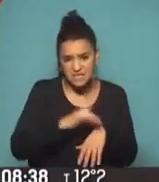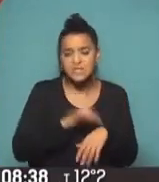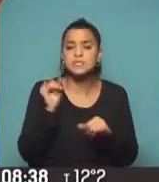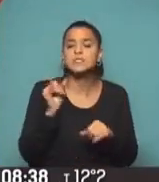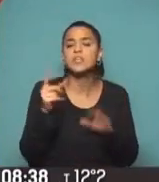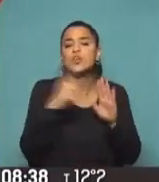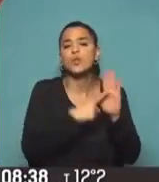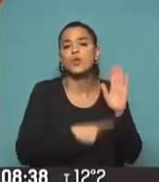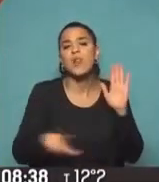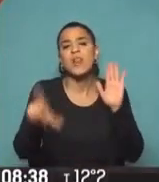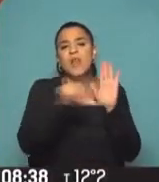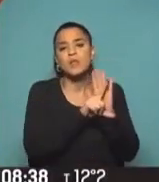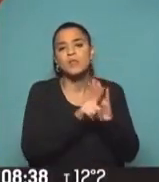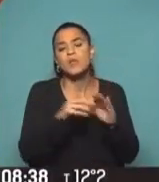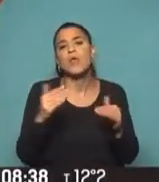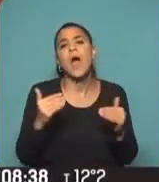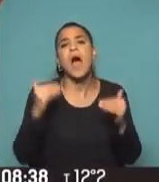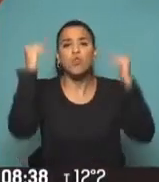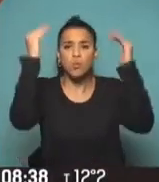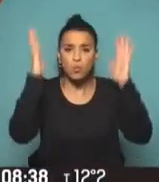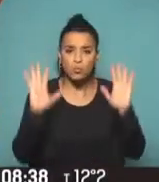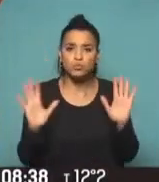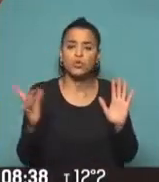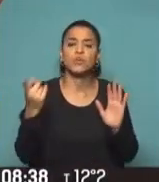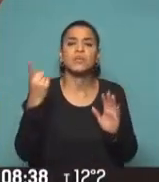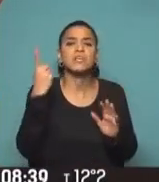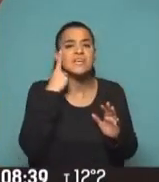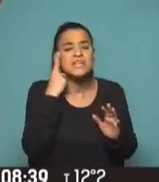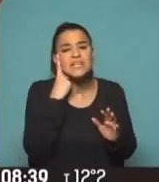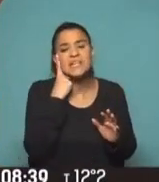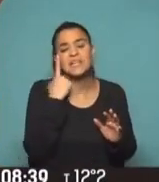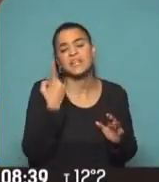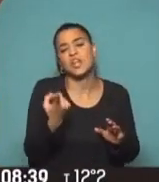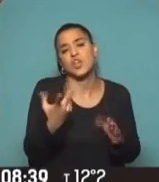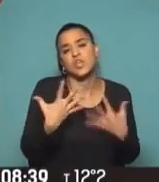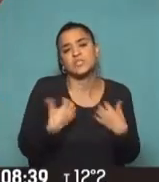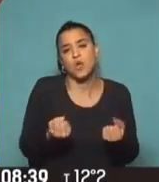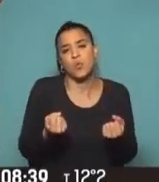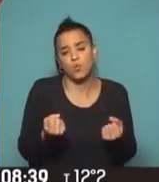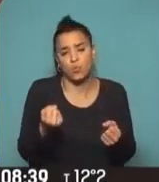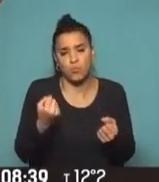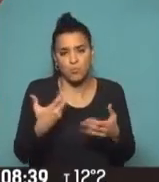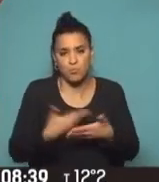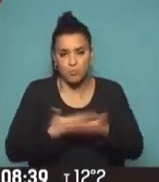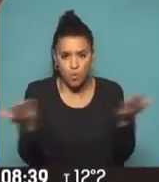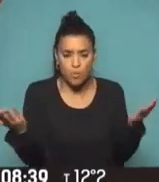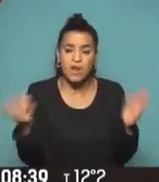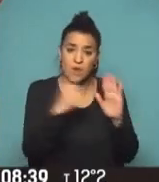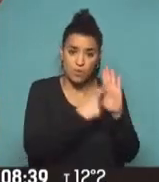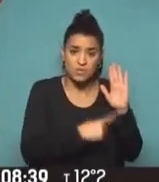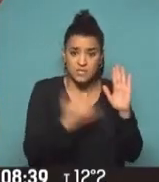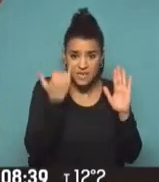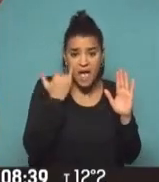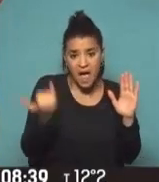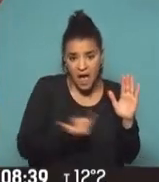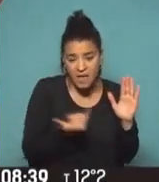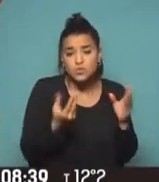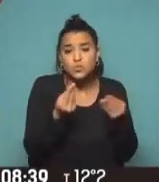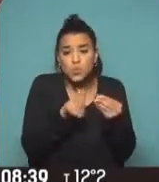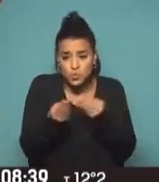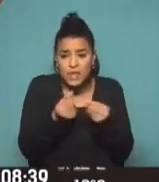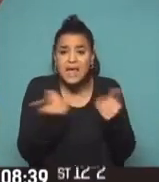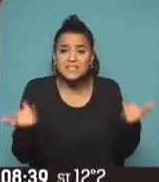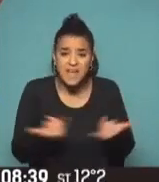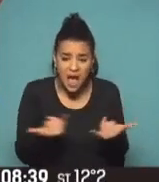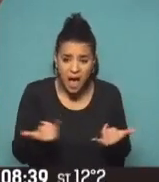una regulación legal de uso adulto basada en criterios de salud pública entendemos que la regulación existe entendemos que ya existe la sustancia